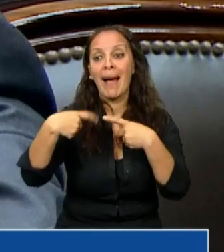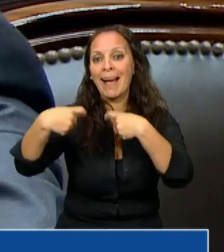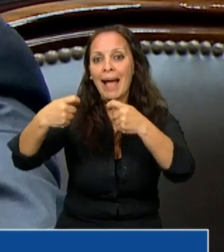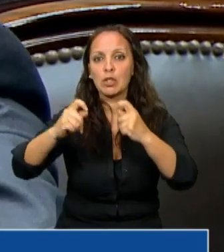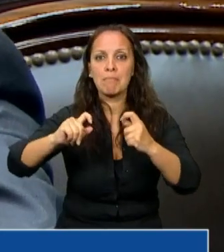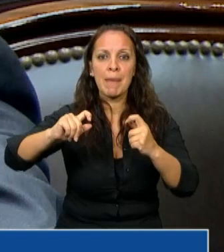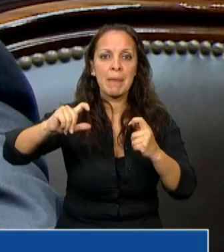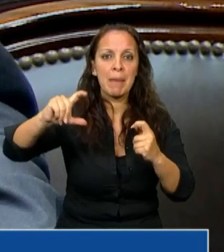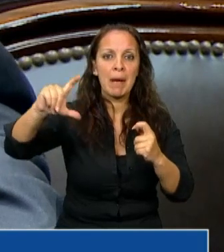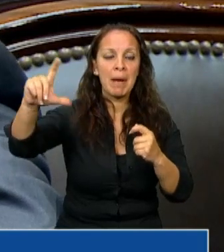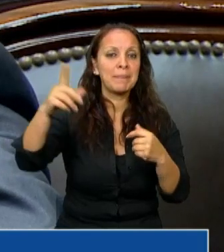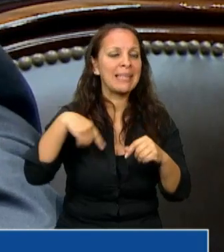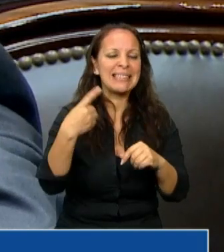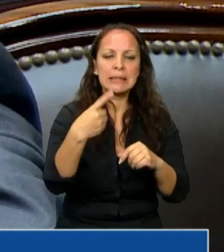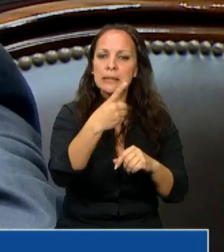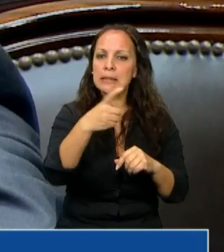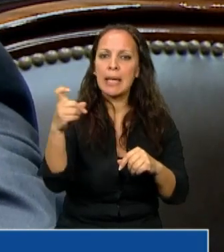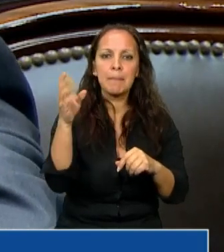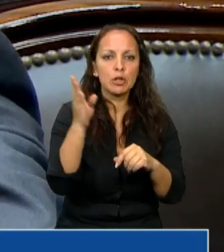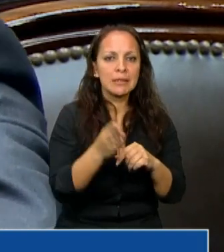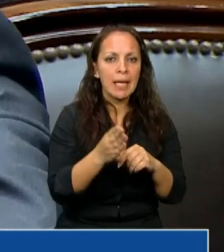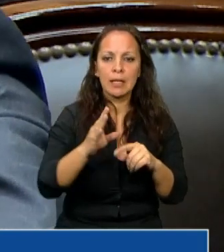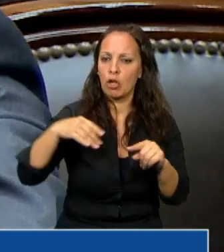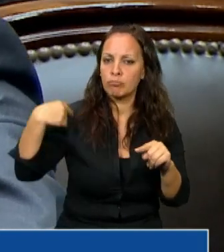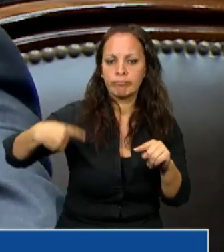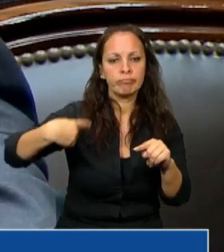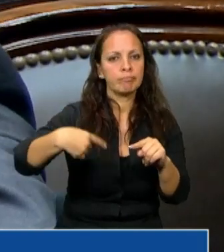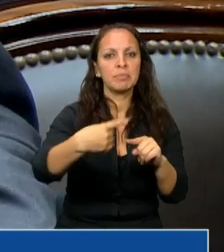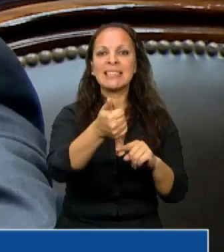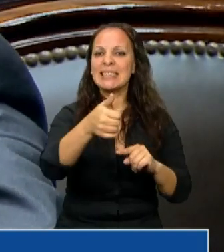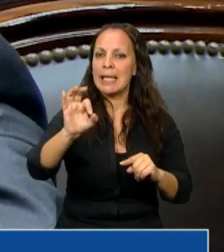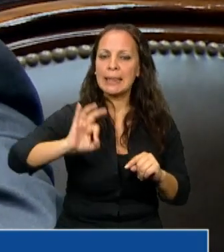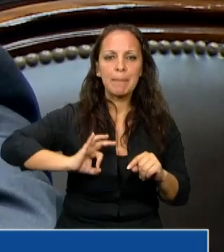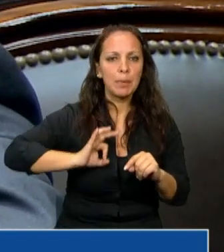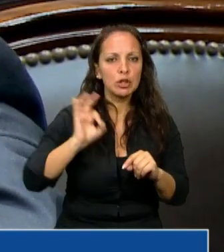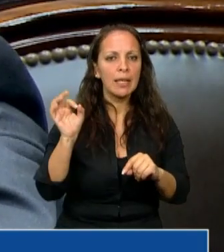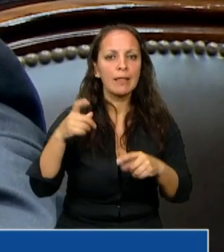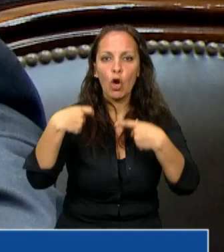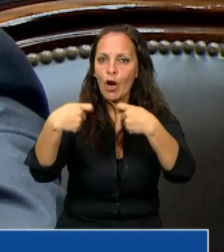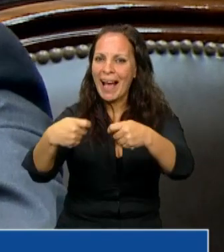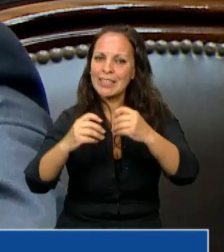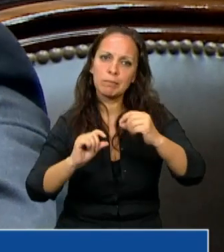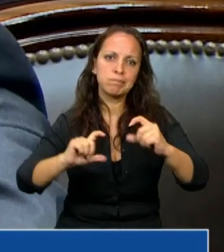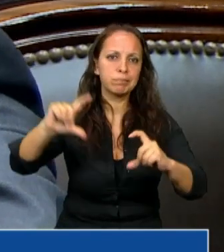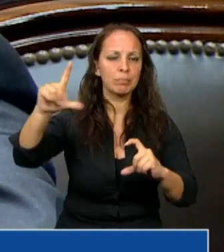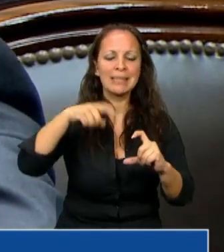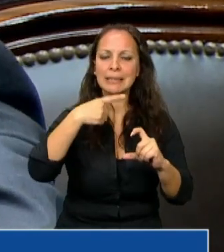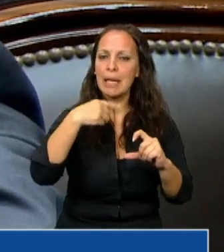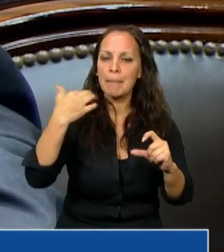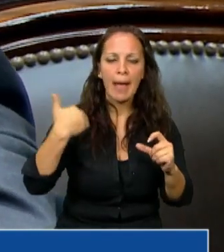públicas, que ha sido del 100% del tiempo de los últimos 60 años, ha hundido en la Argentina en